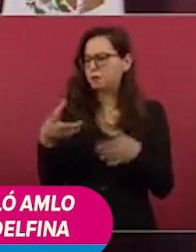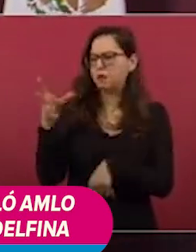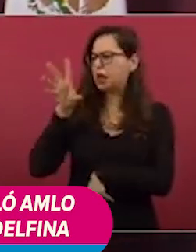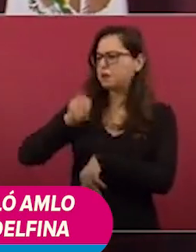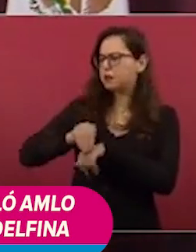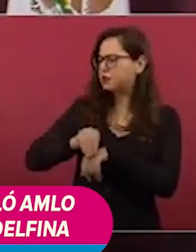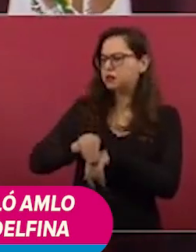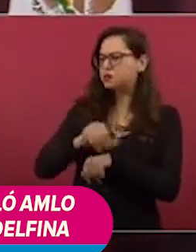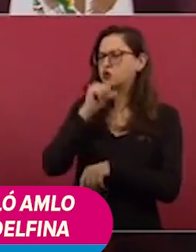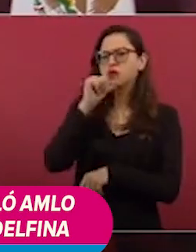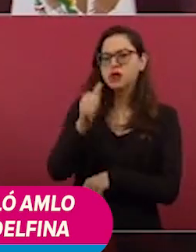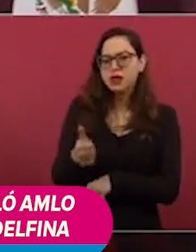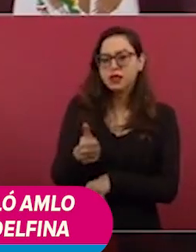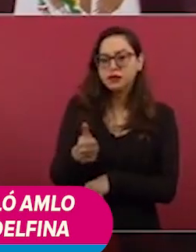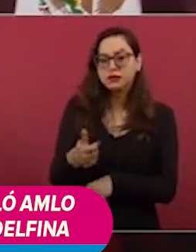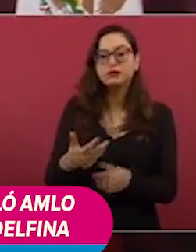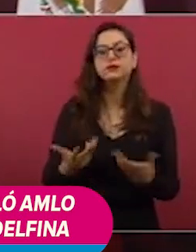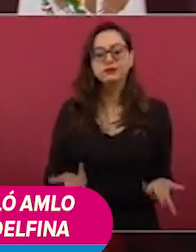las